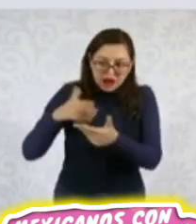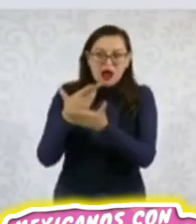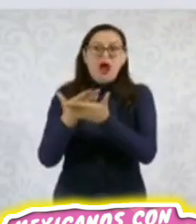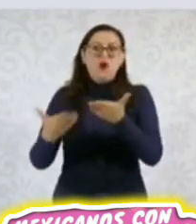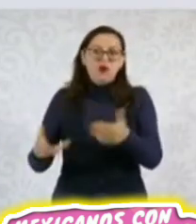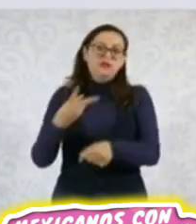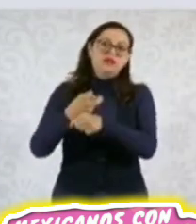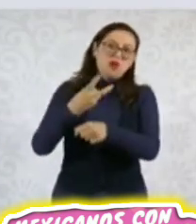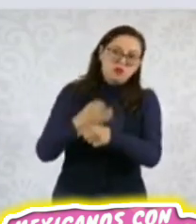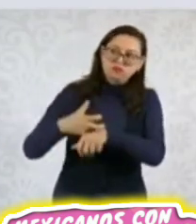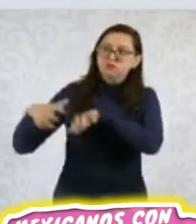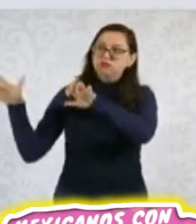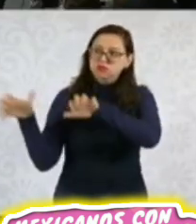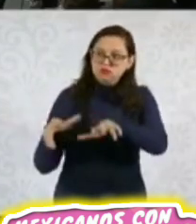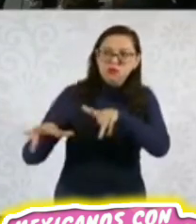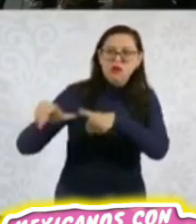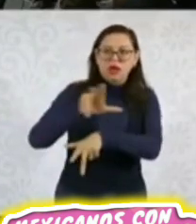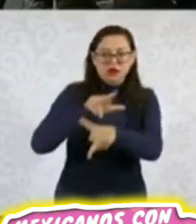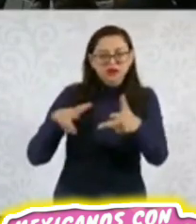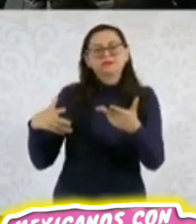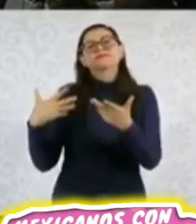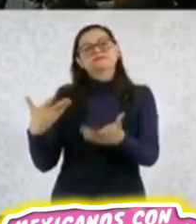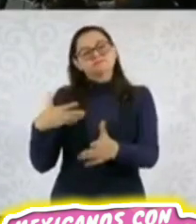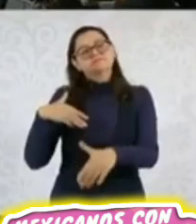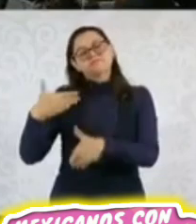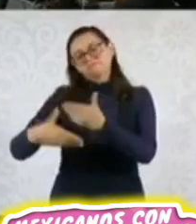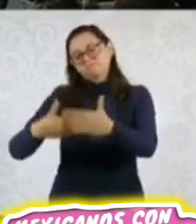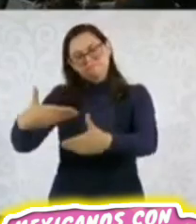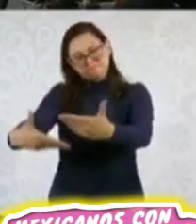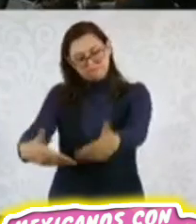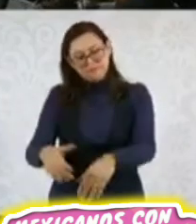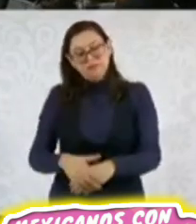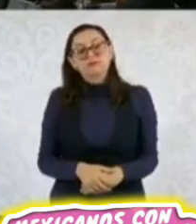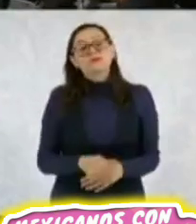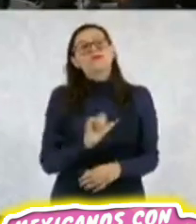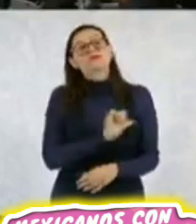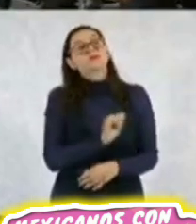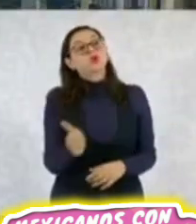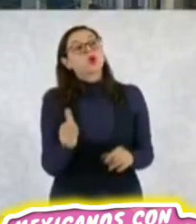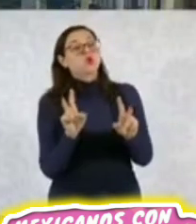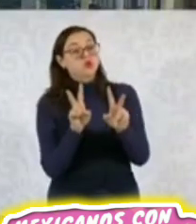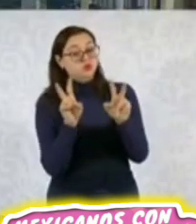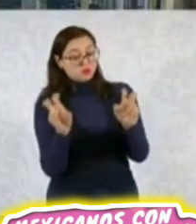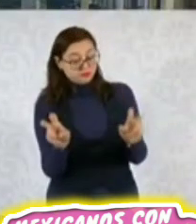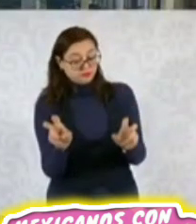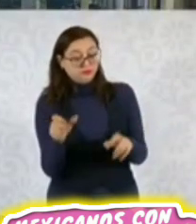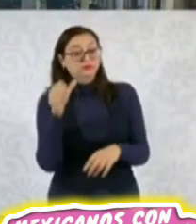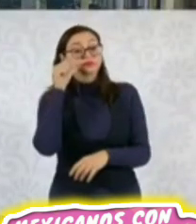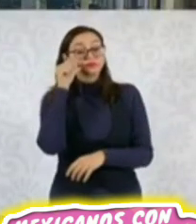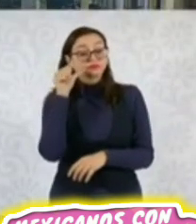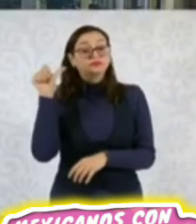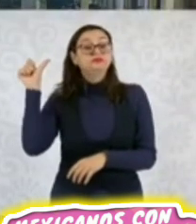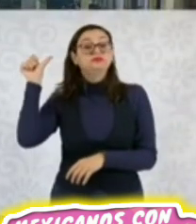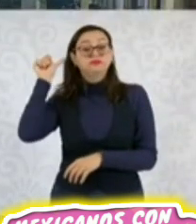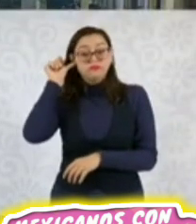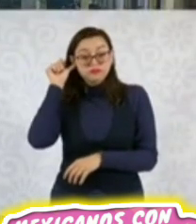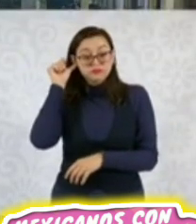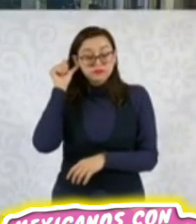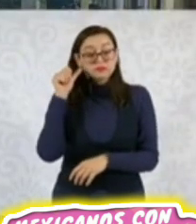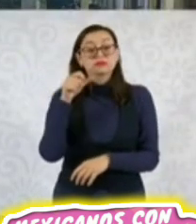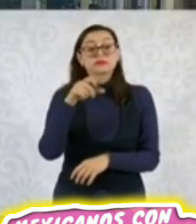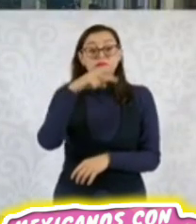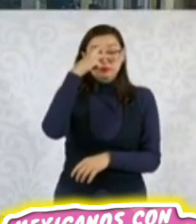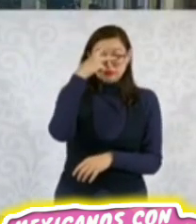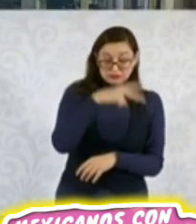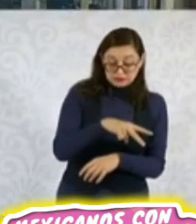lo presentaremos en su momento. Gracias. Y en otro tema, ayer se firmó un convenio, un esquema de colaboración entre Buenos Aires y